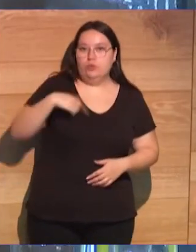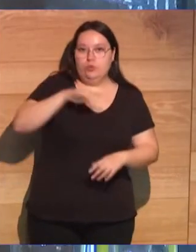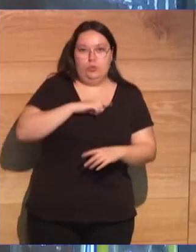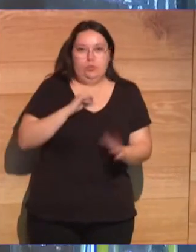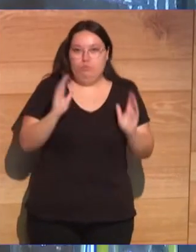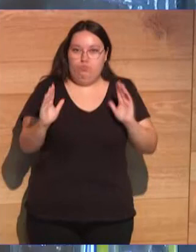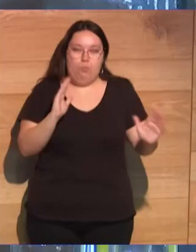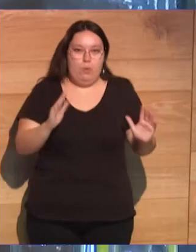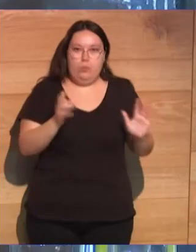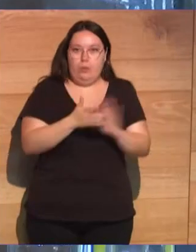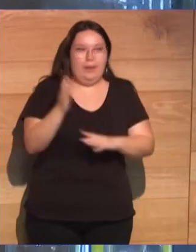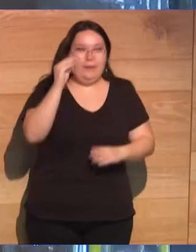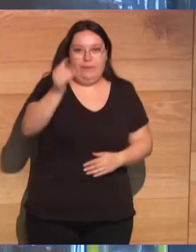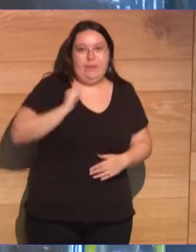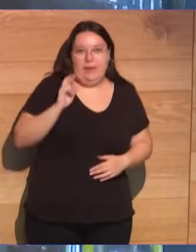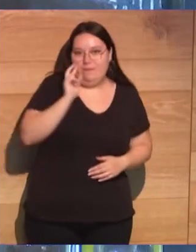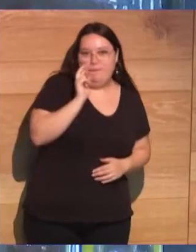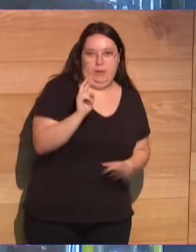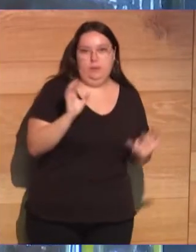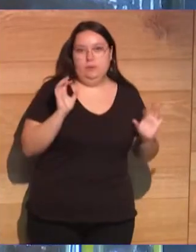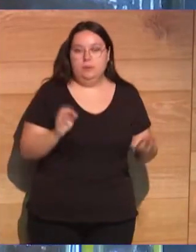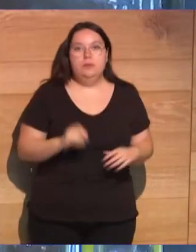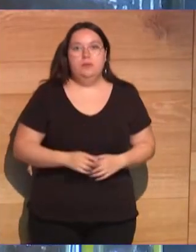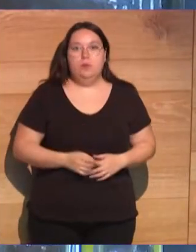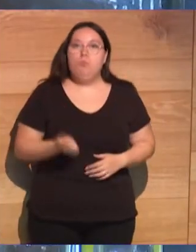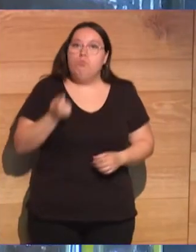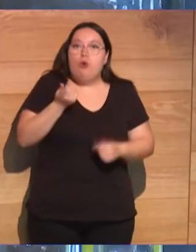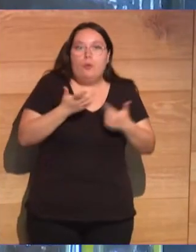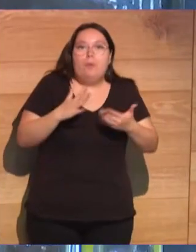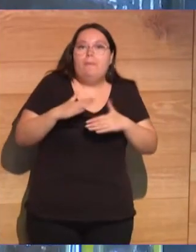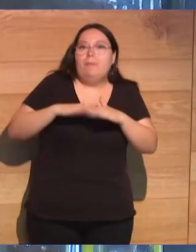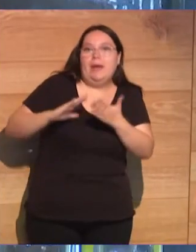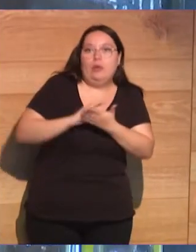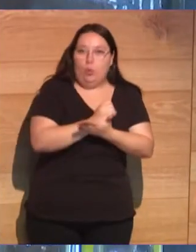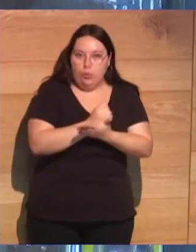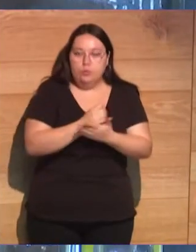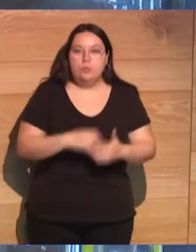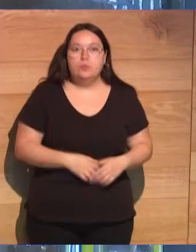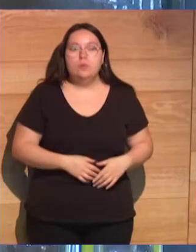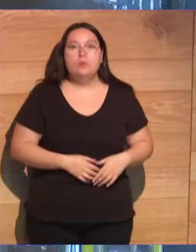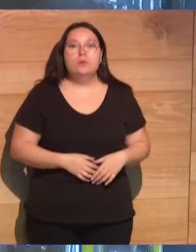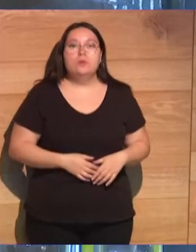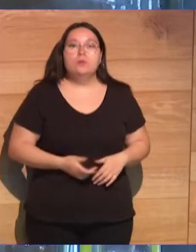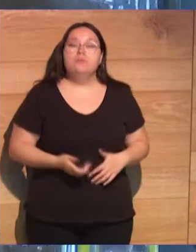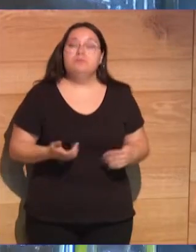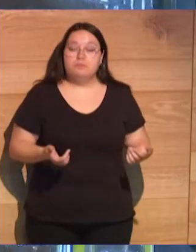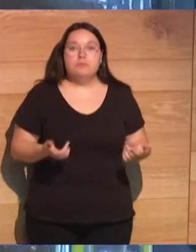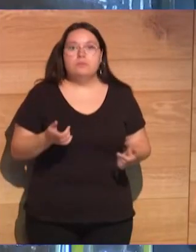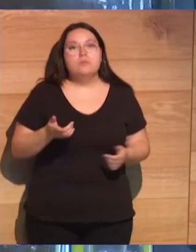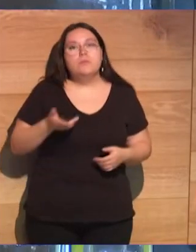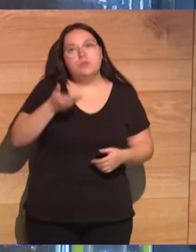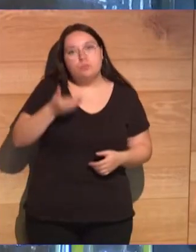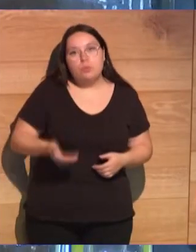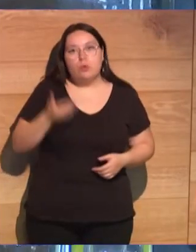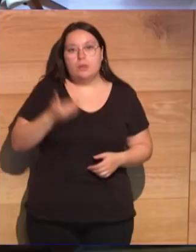eclosión, está por todos lados, está democratizándose porque está llegando a todo el mundo y, claro, en este sentido pues es muy importante